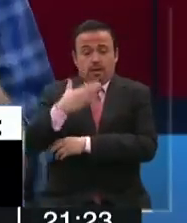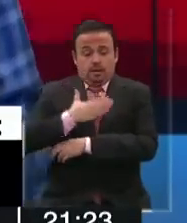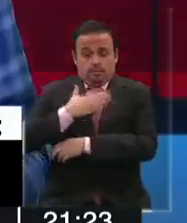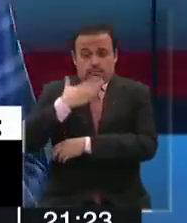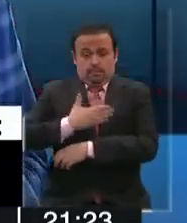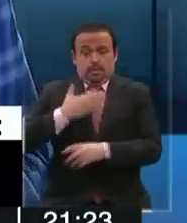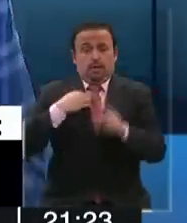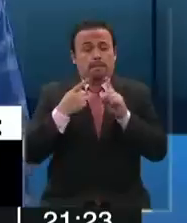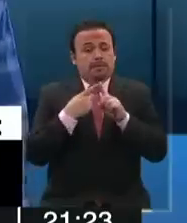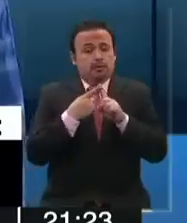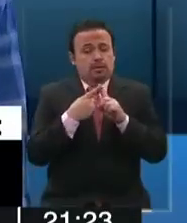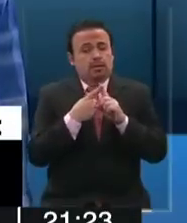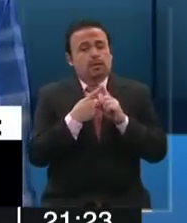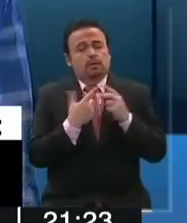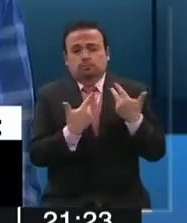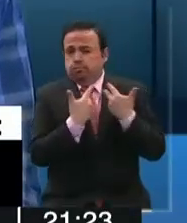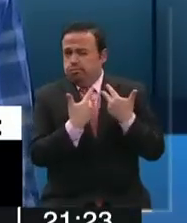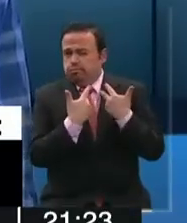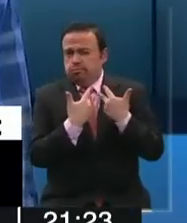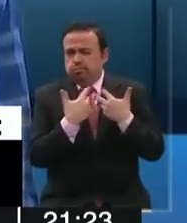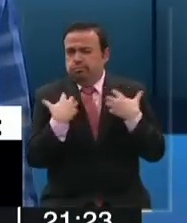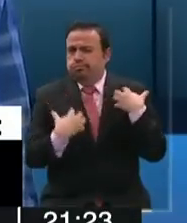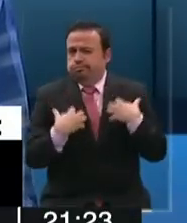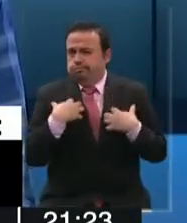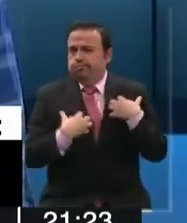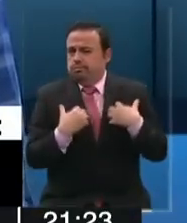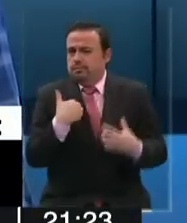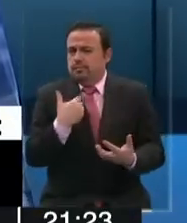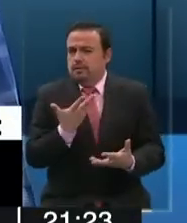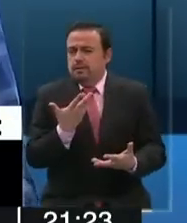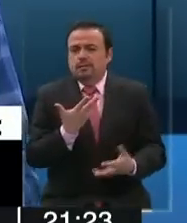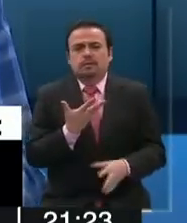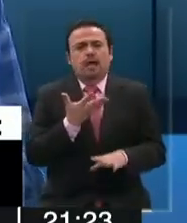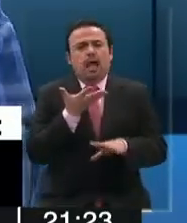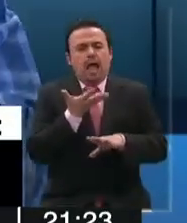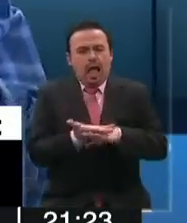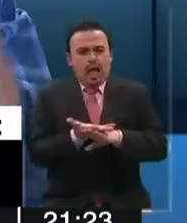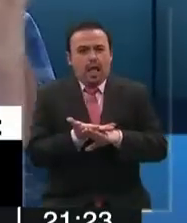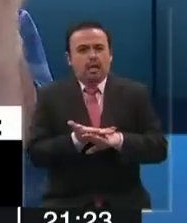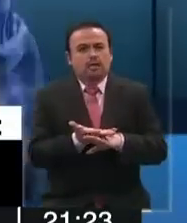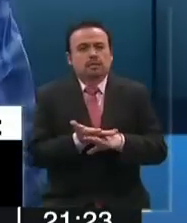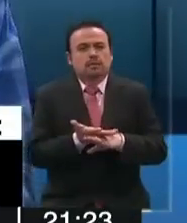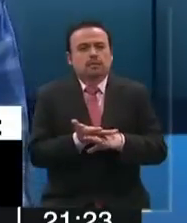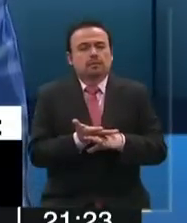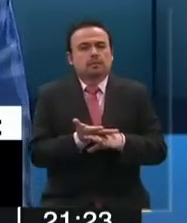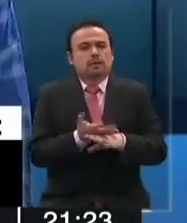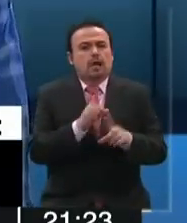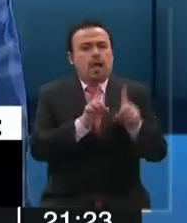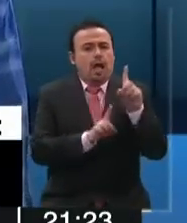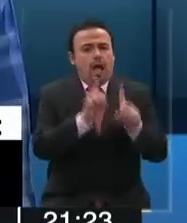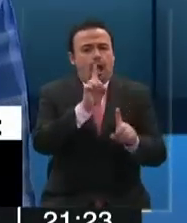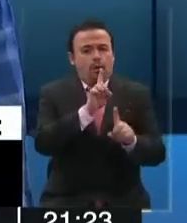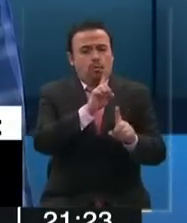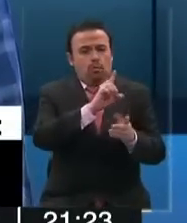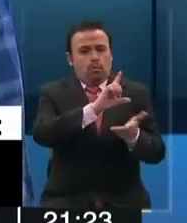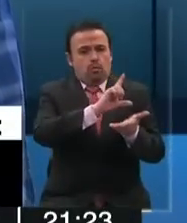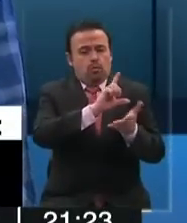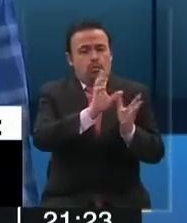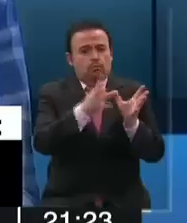me ha molestado el hecho de que hayan condenado algunos